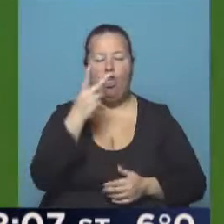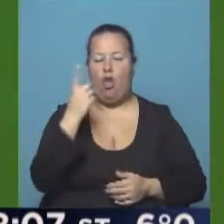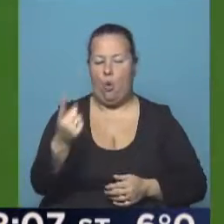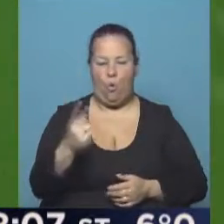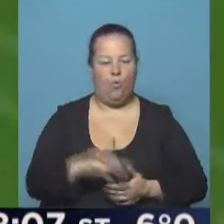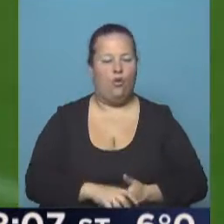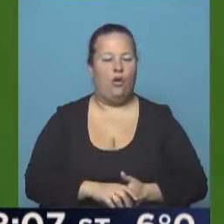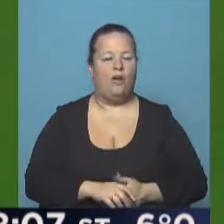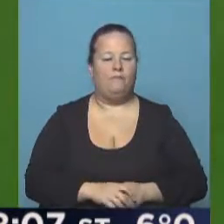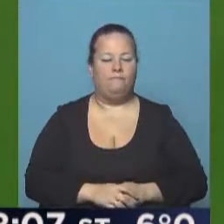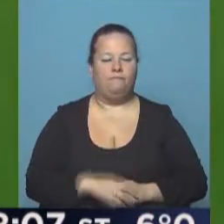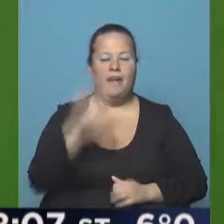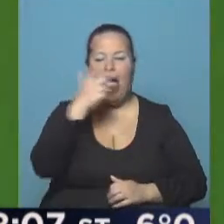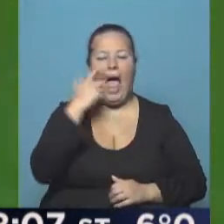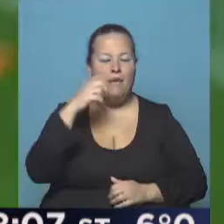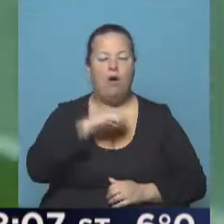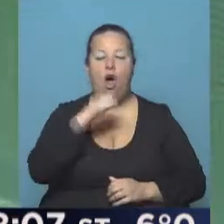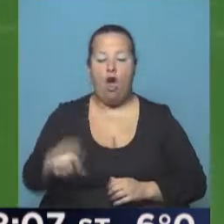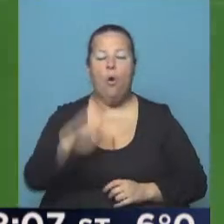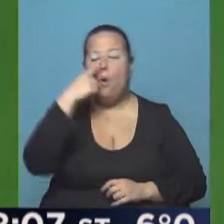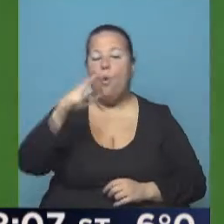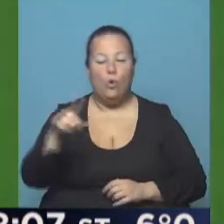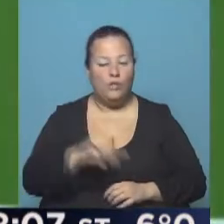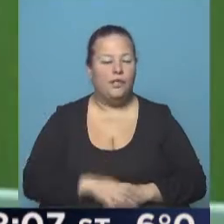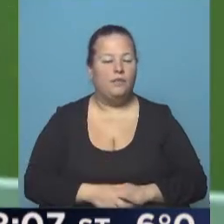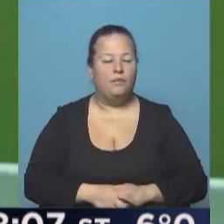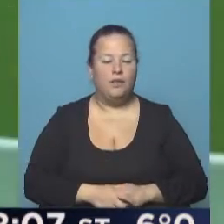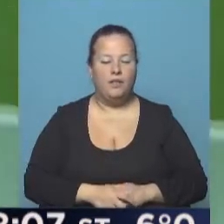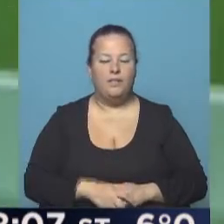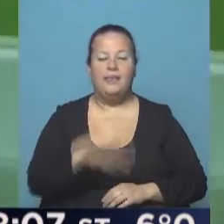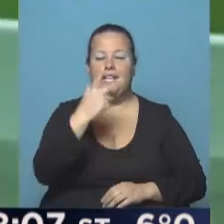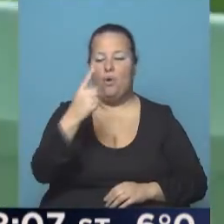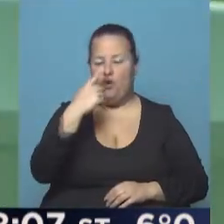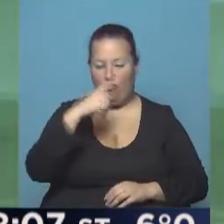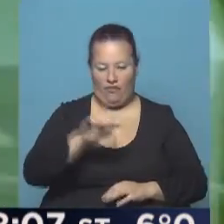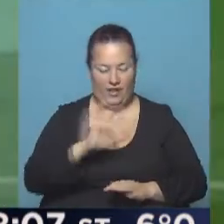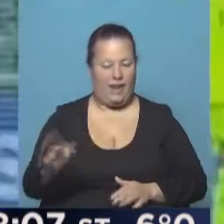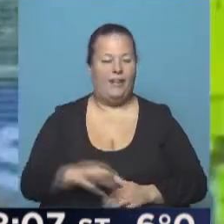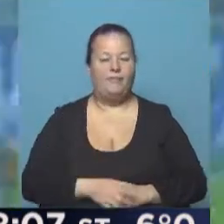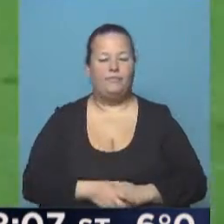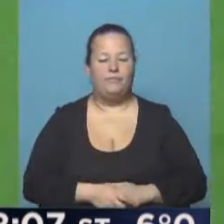2-1 con Tal Ben-Haim, que descontaba. Y por último, Ciro Immobile ponía el 3-1 definitivo.